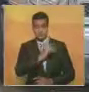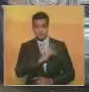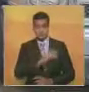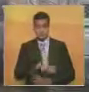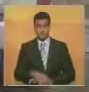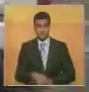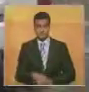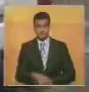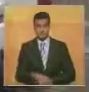noticiero venevisión